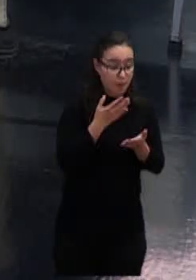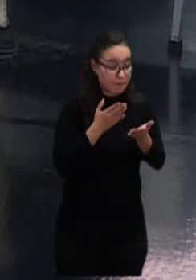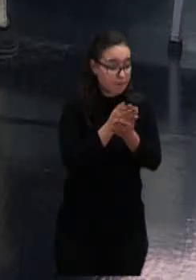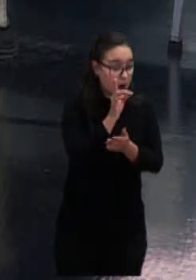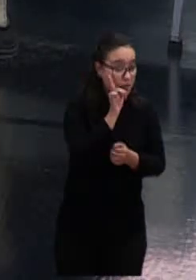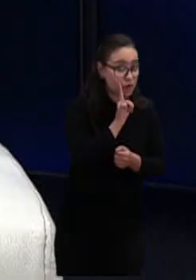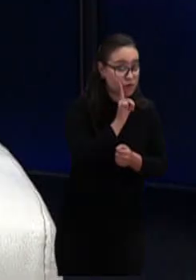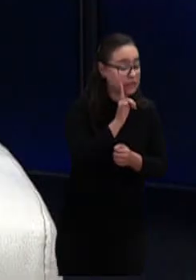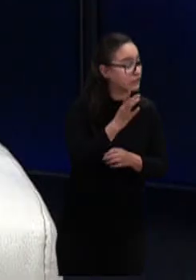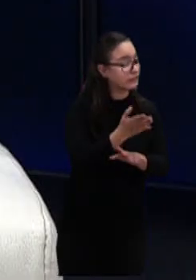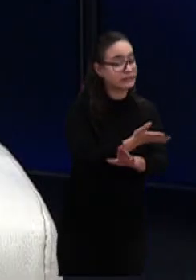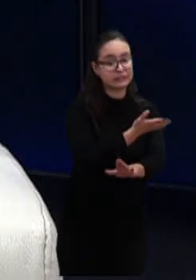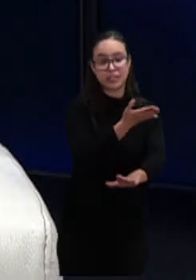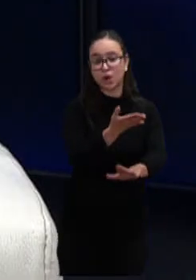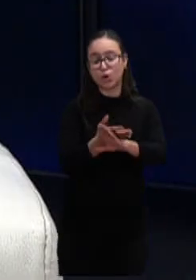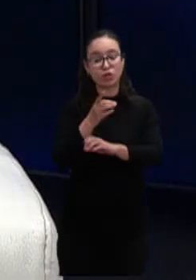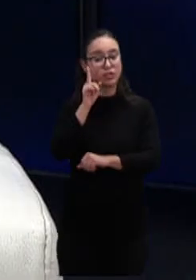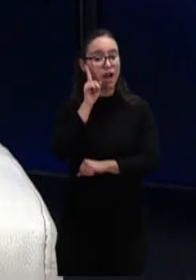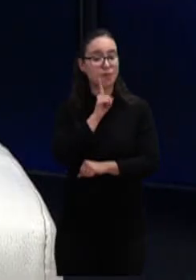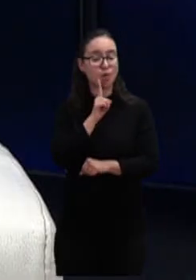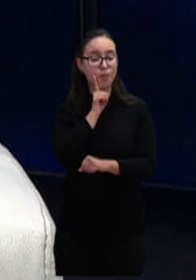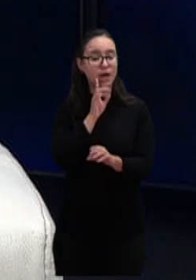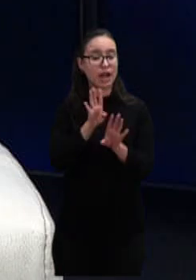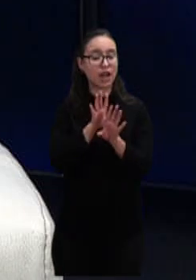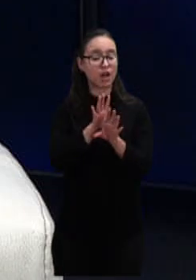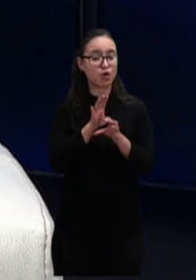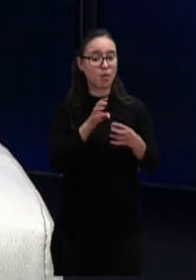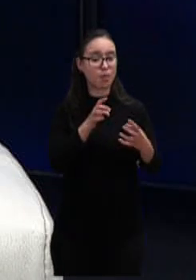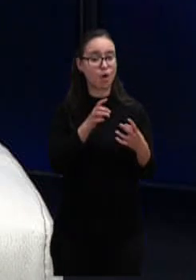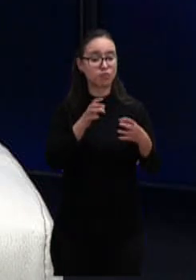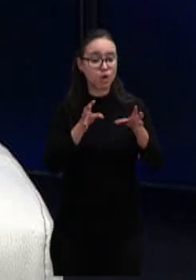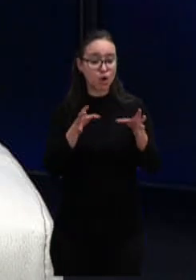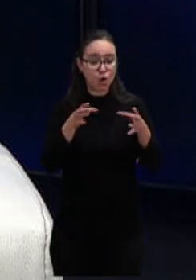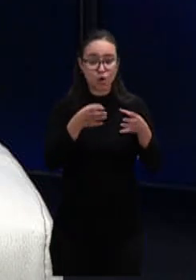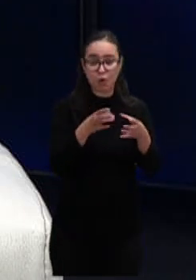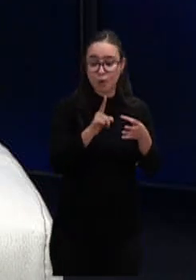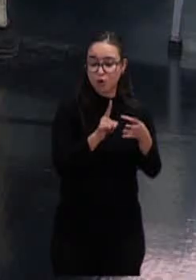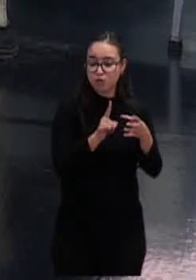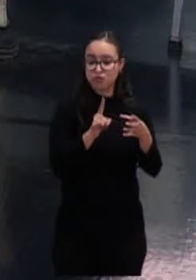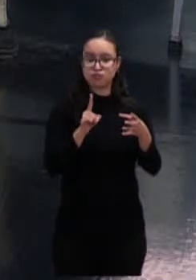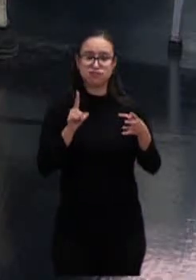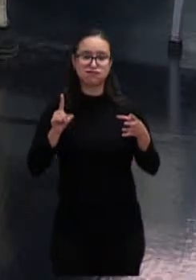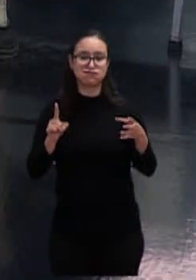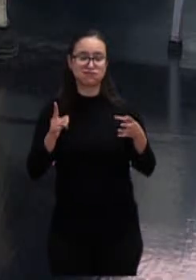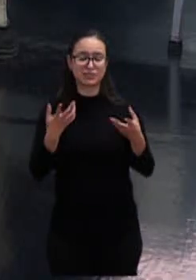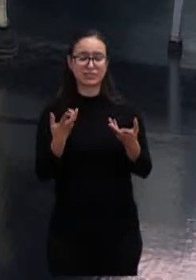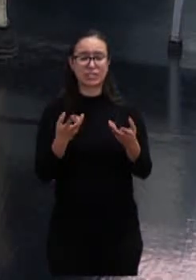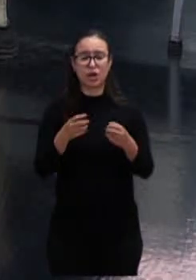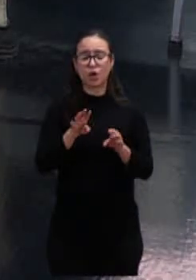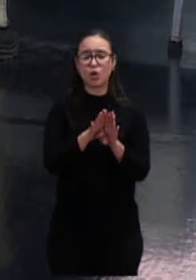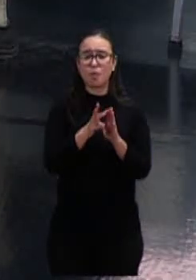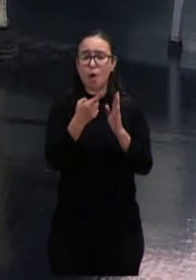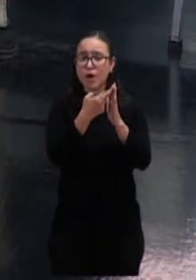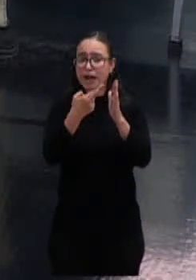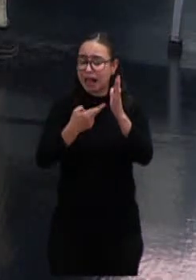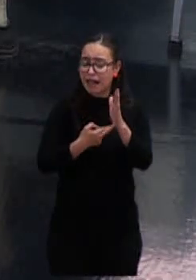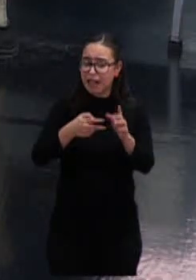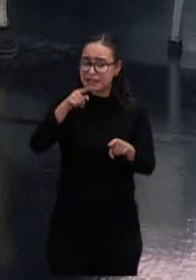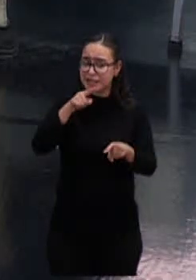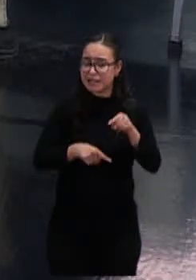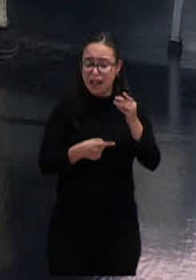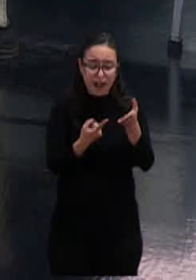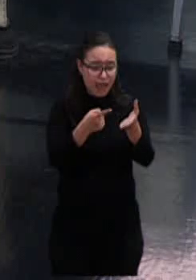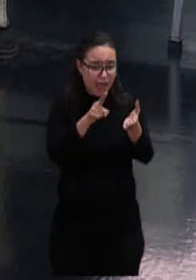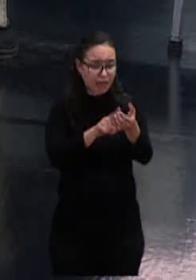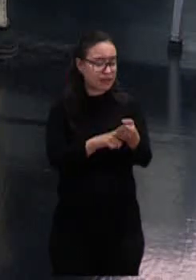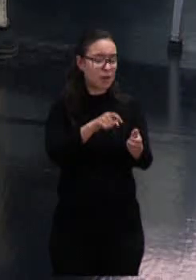rechazo y un aislamiento de sus de su misma comunidad por atreverse a romper como estas reglas que tienen internas dentro